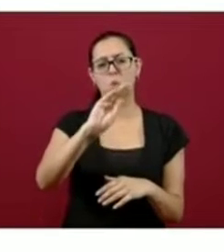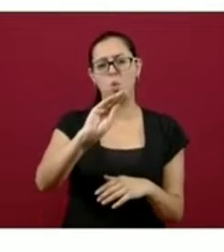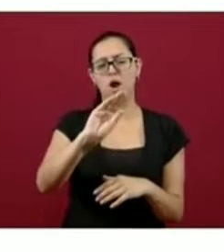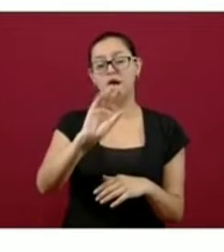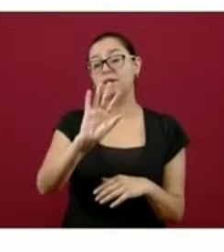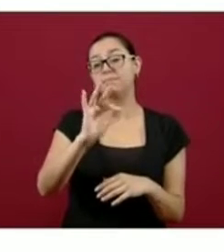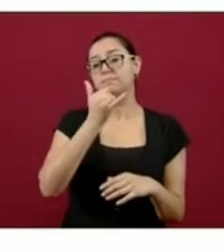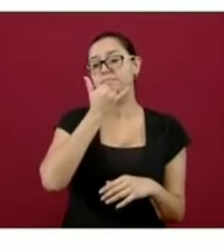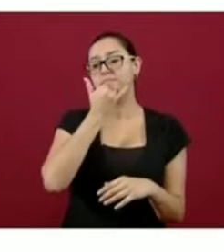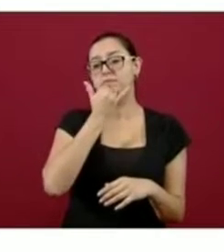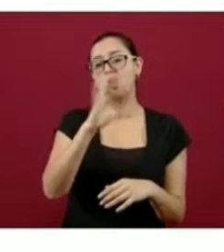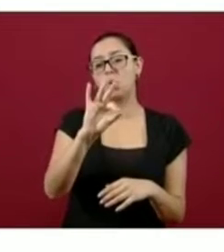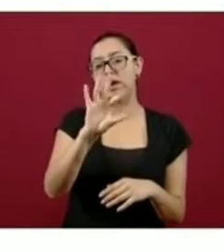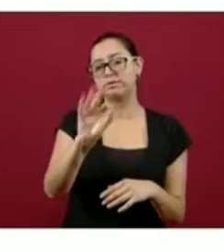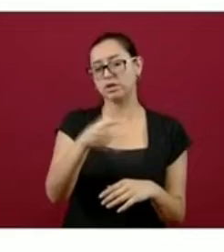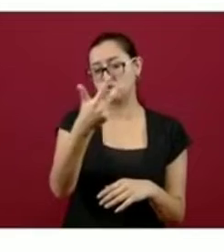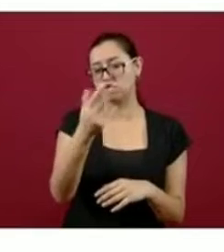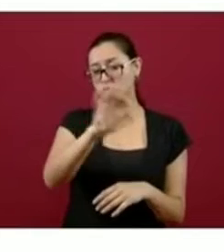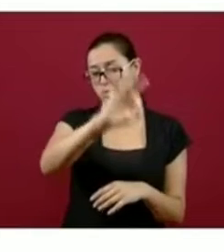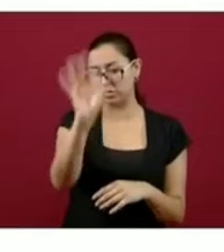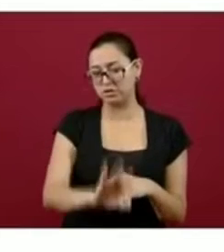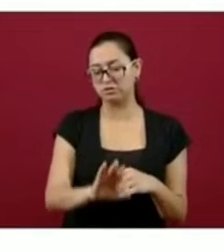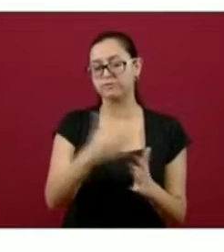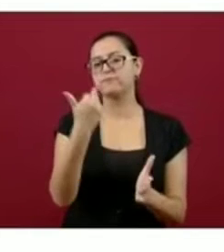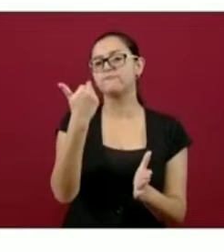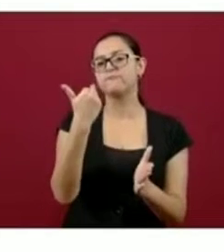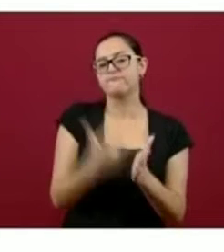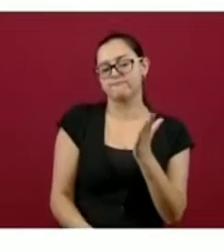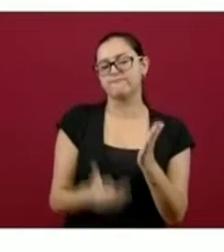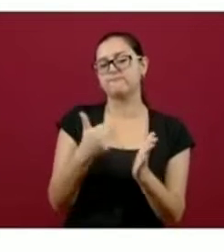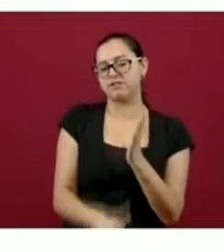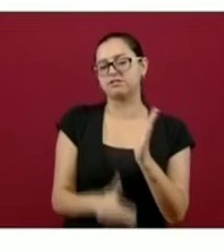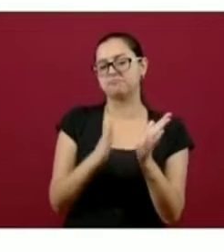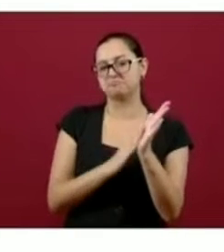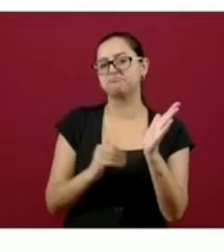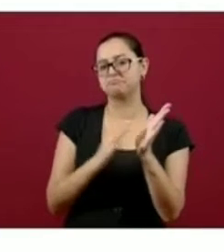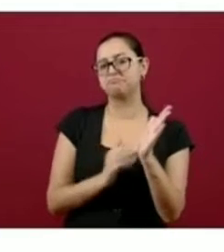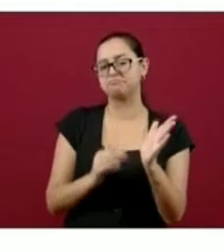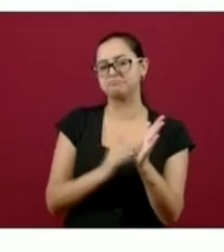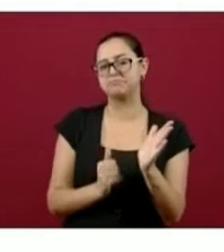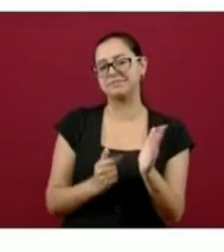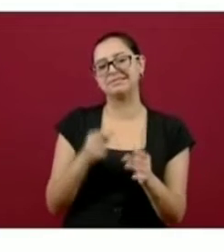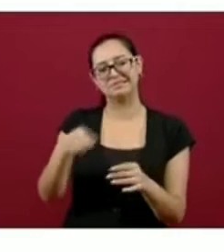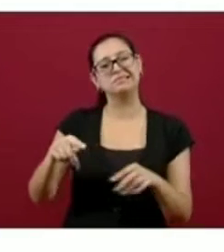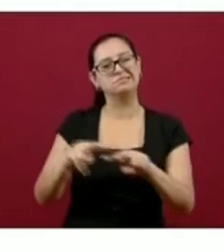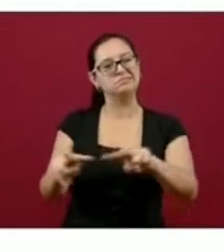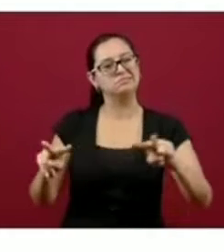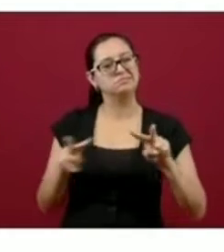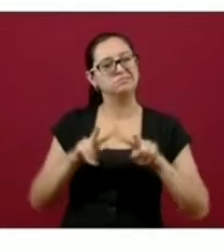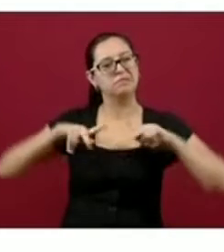de documentos. Es decir, son los más vulnerables, los que tenemos que apoyar más.